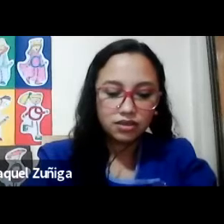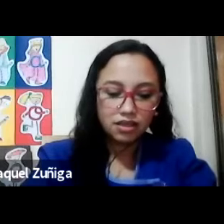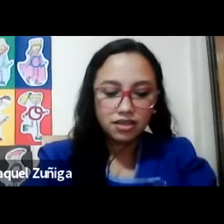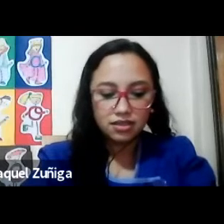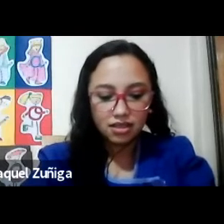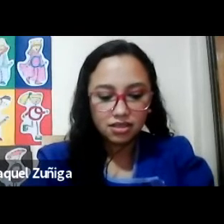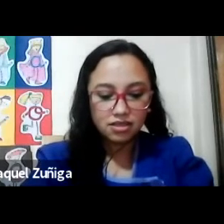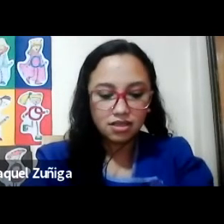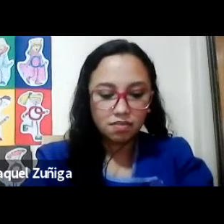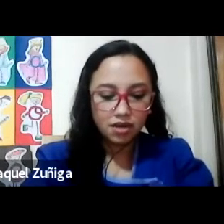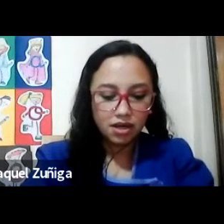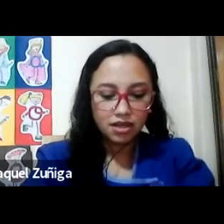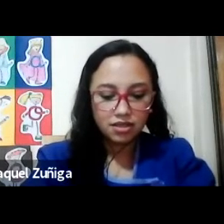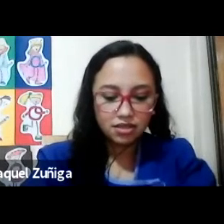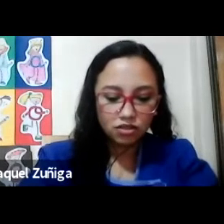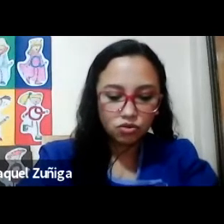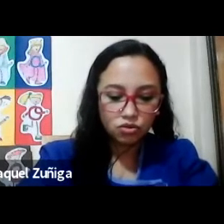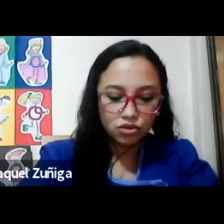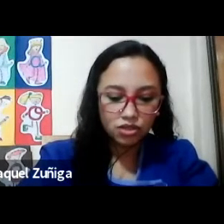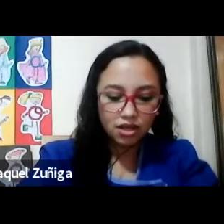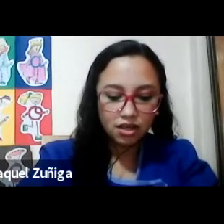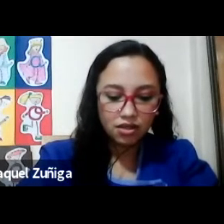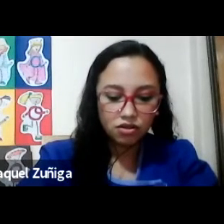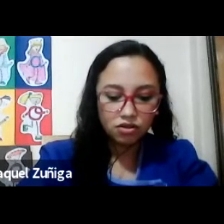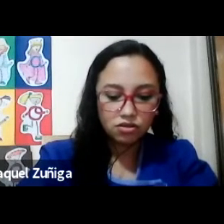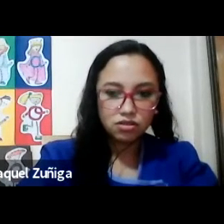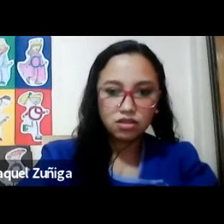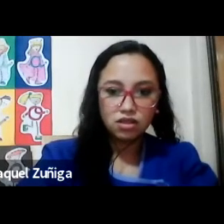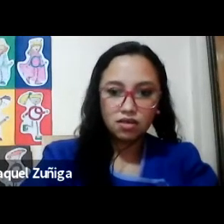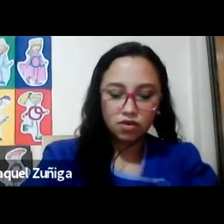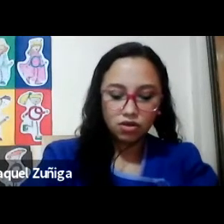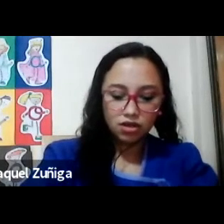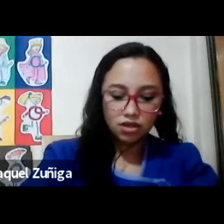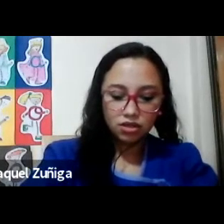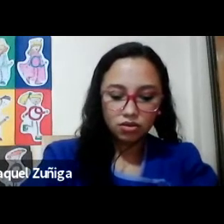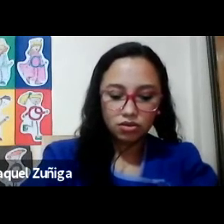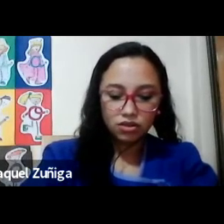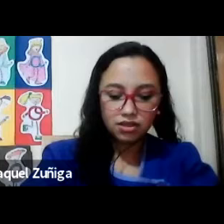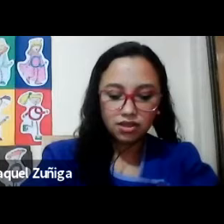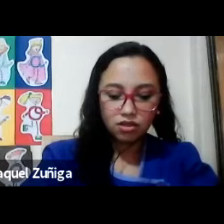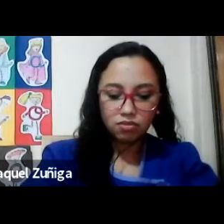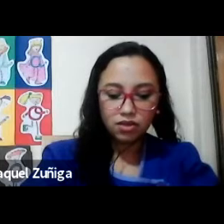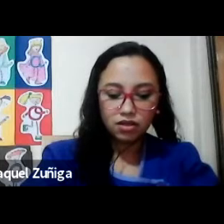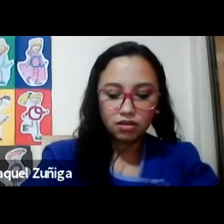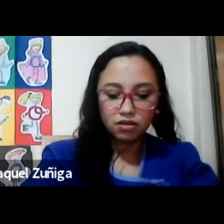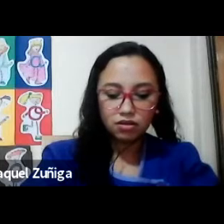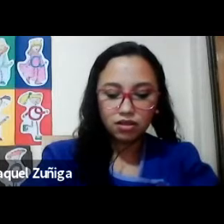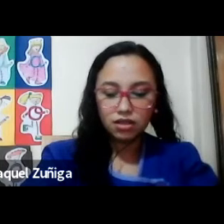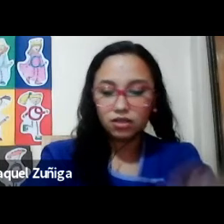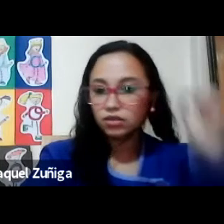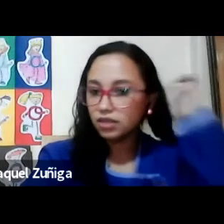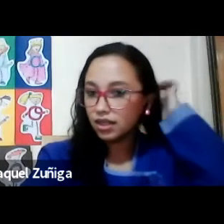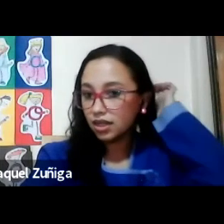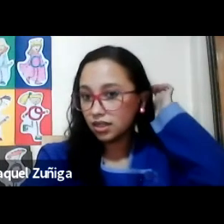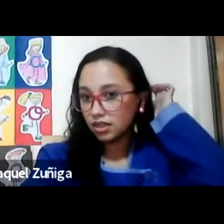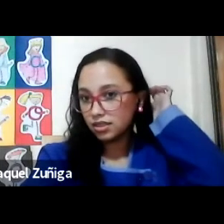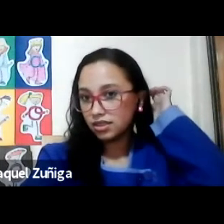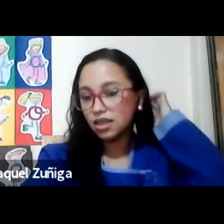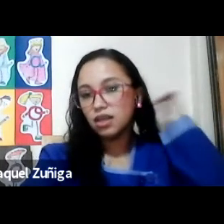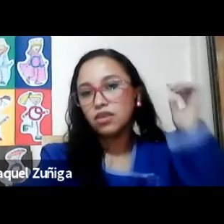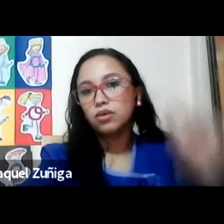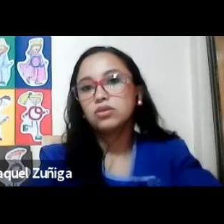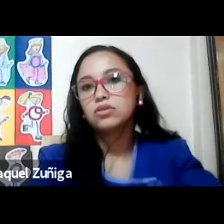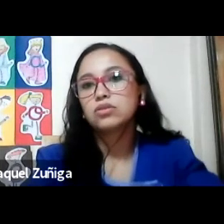se descansa para así escuchar a Dios. Qué bonito es el domingo que nos